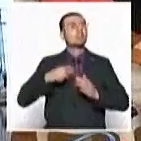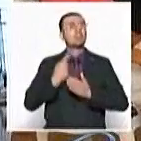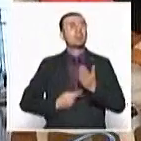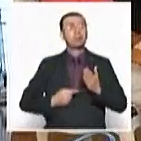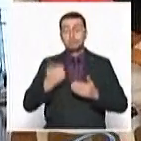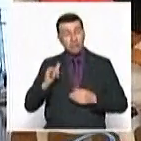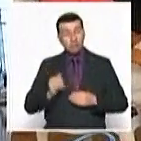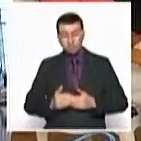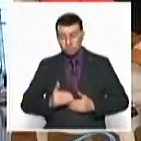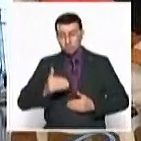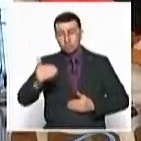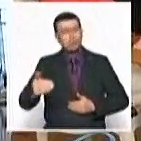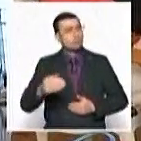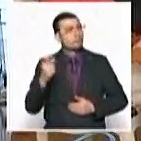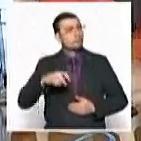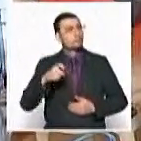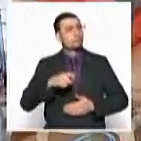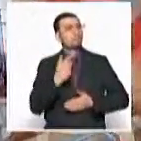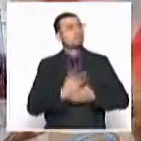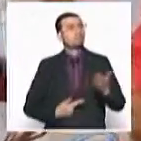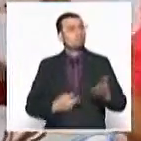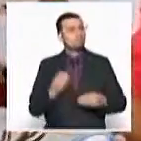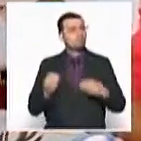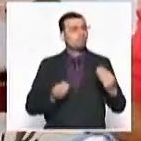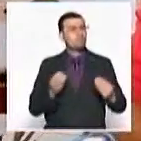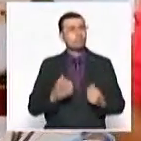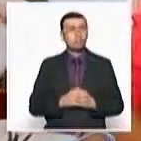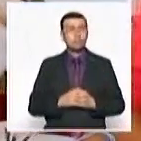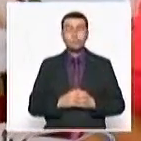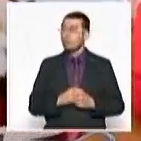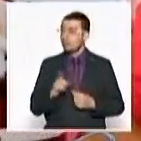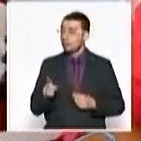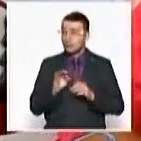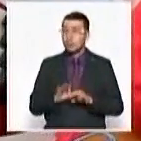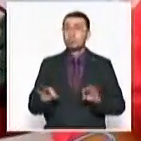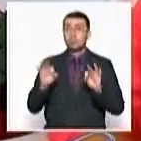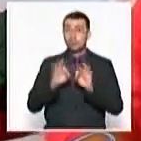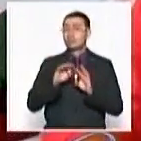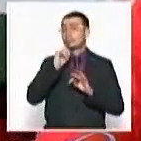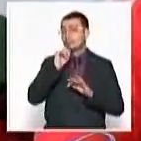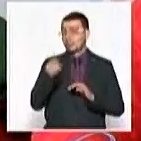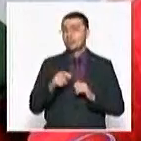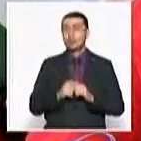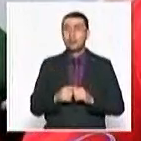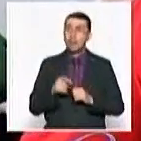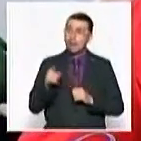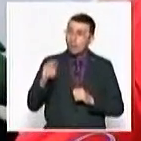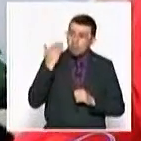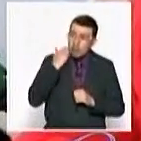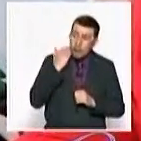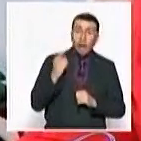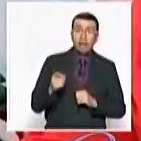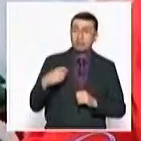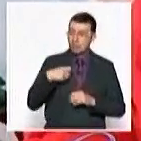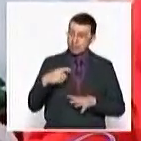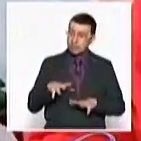que me la realice? Mire, esto es muy, muy importante, esta pregunta, porque la gente dirá, esa señora tiene un cáncer de